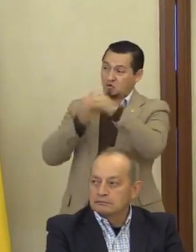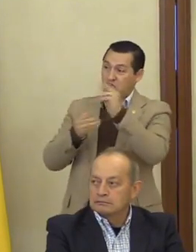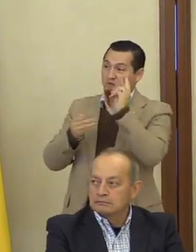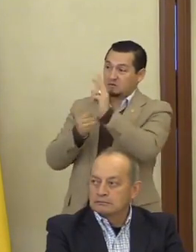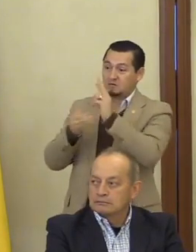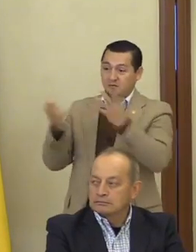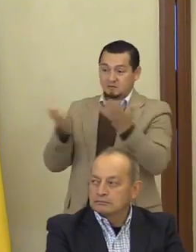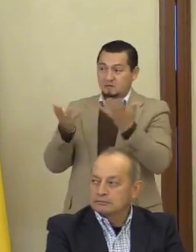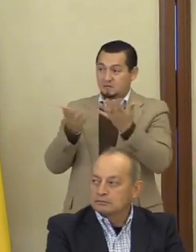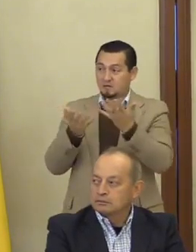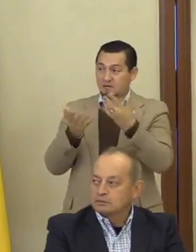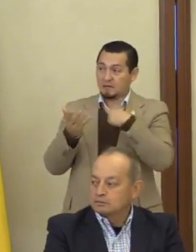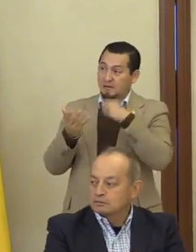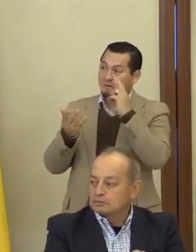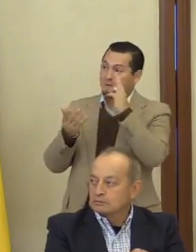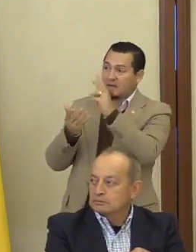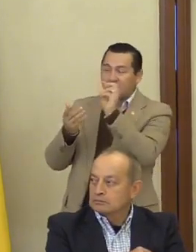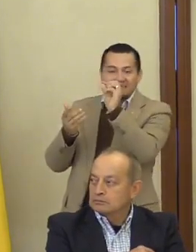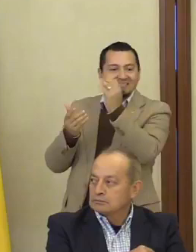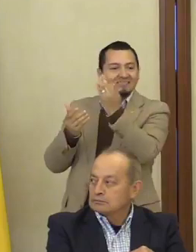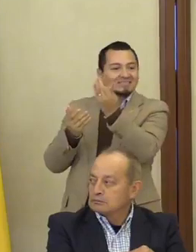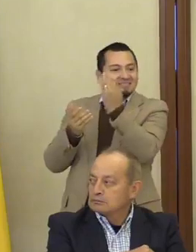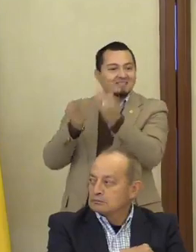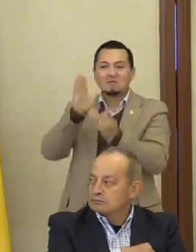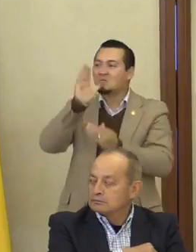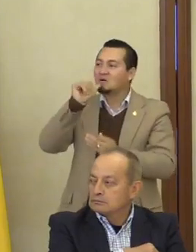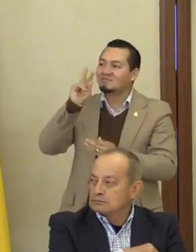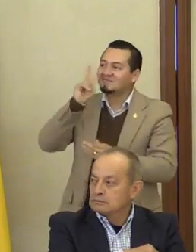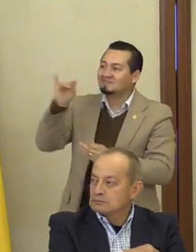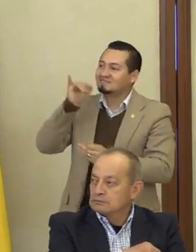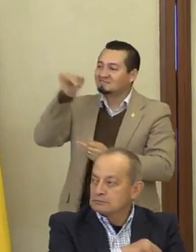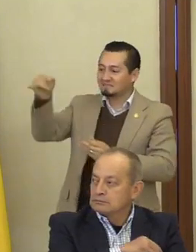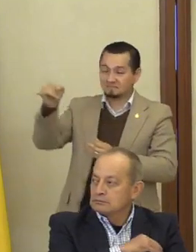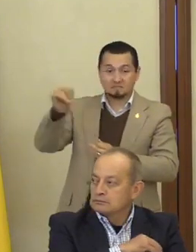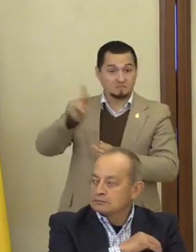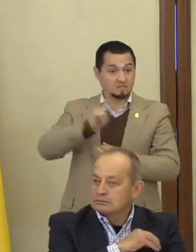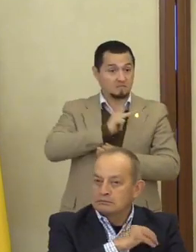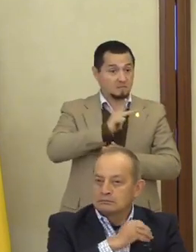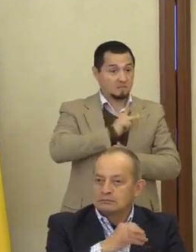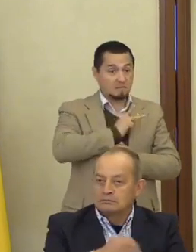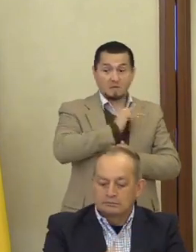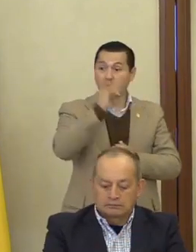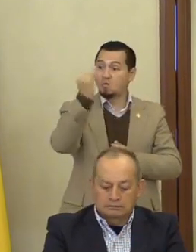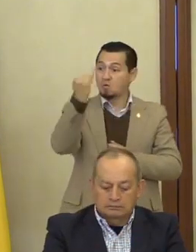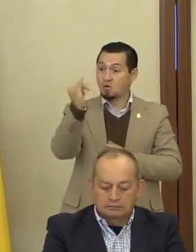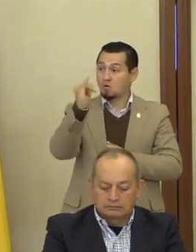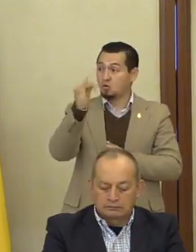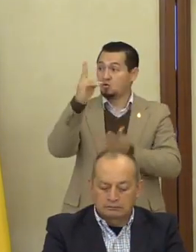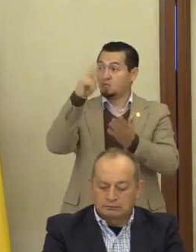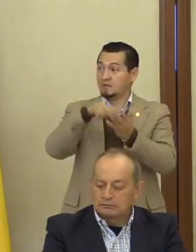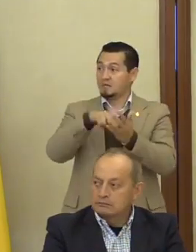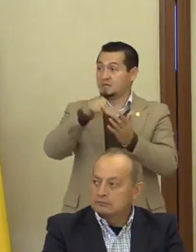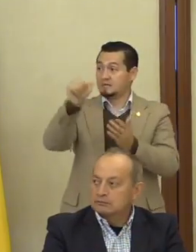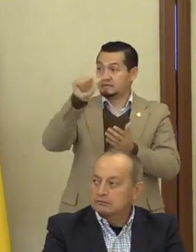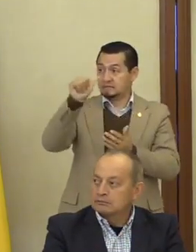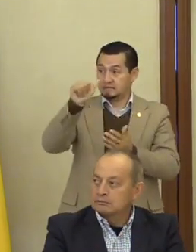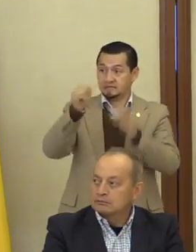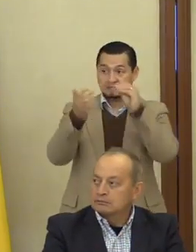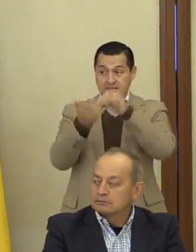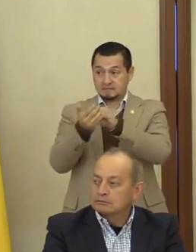que la vista medio me falla. Sí, bueno, traemos el periodo junio a diciembre del 2016, en ese